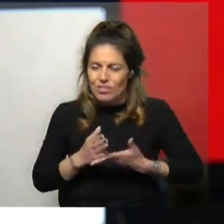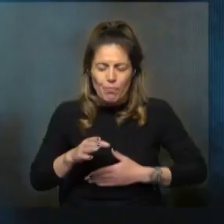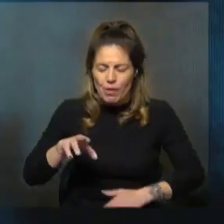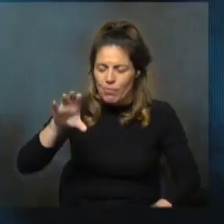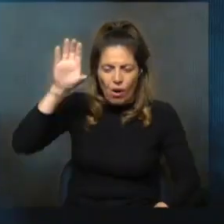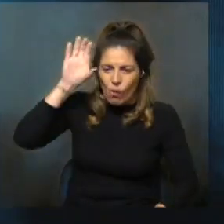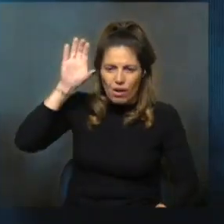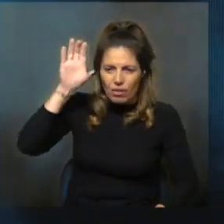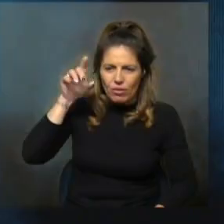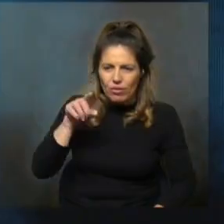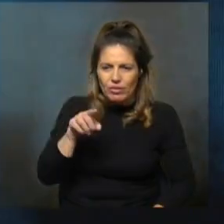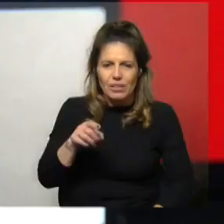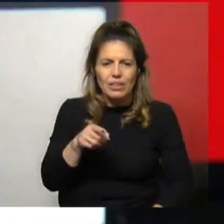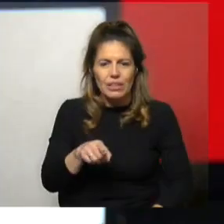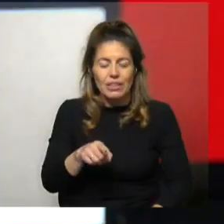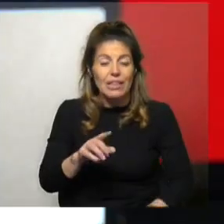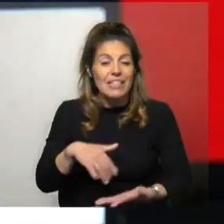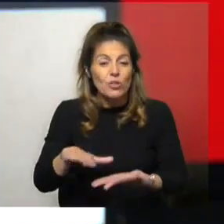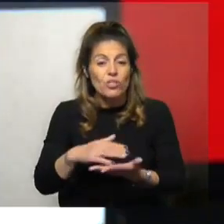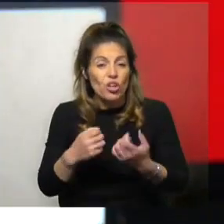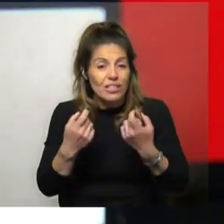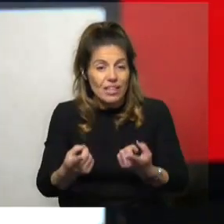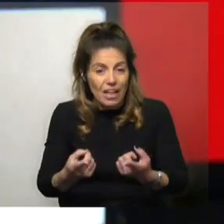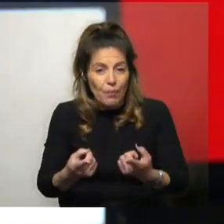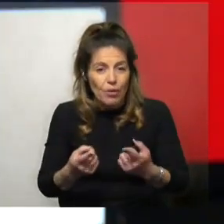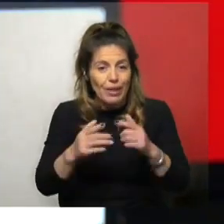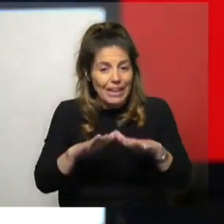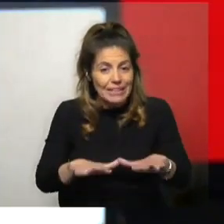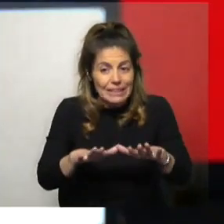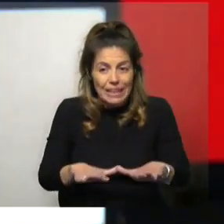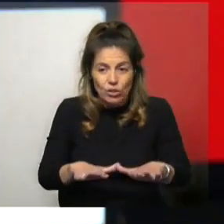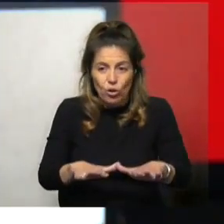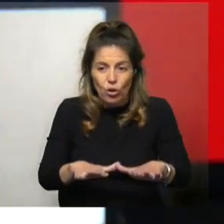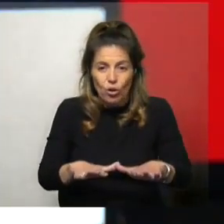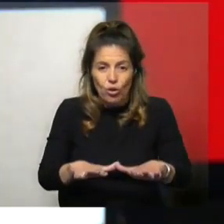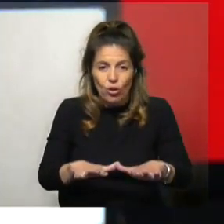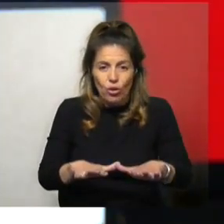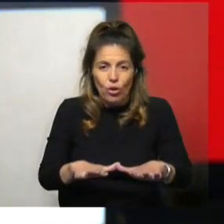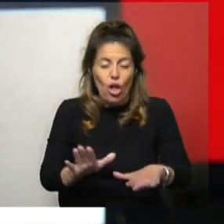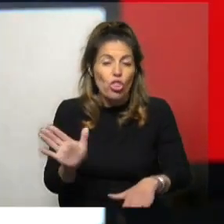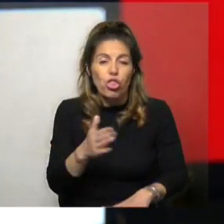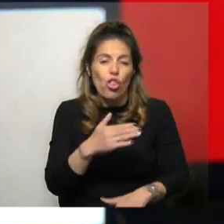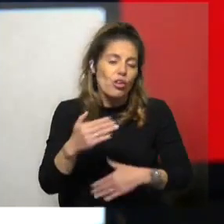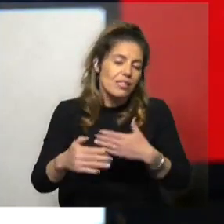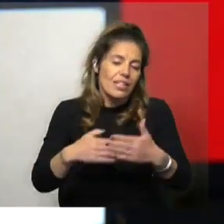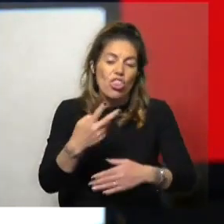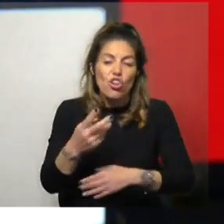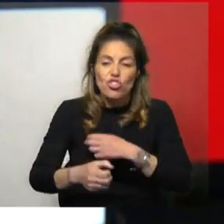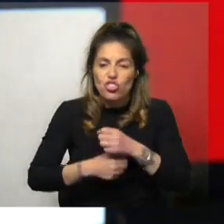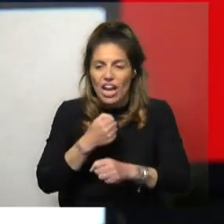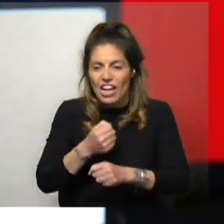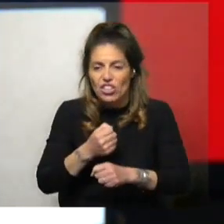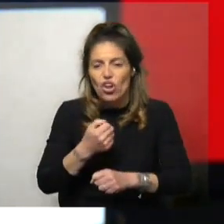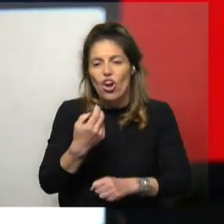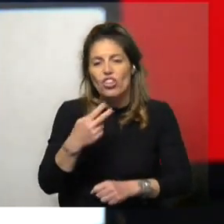presente y y bueno las situaciones que se daban cuando había que quedarse quieto y bueno todo ese transitar esos 2 años 2s años y